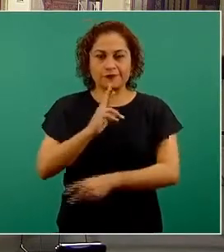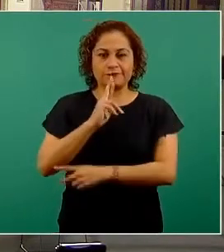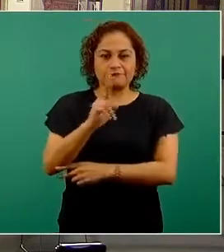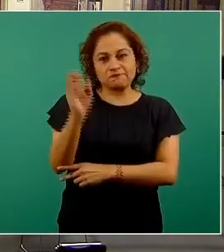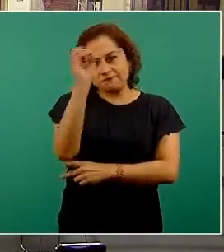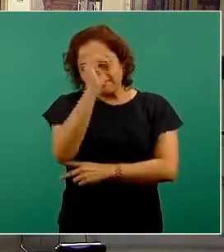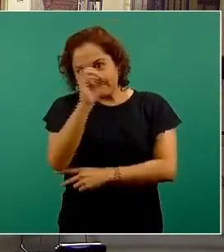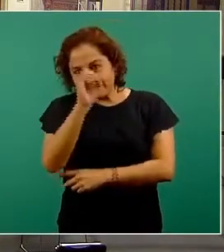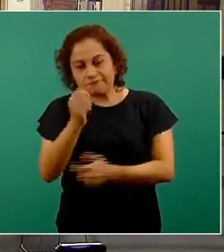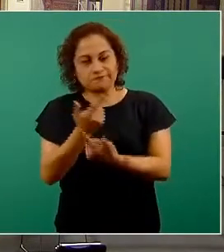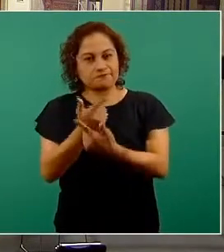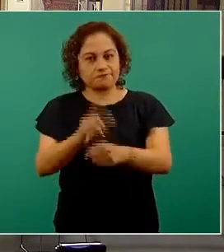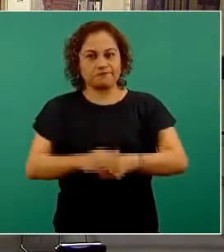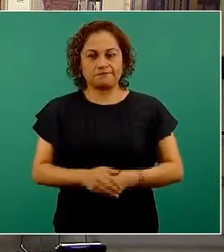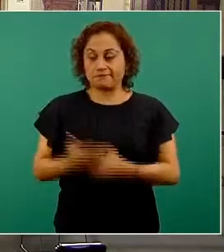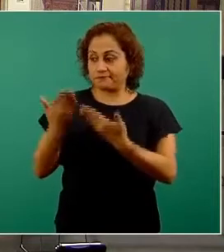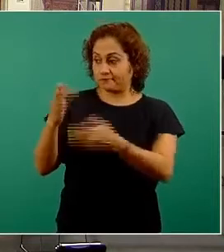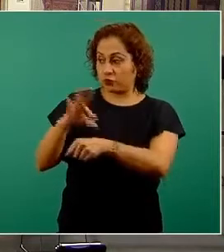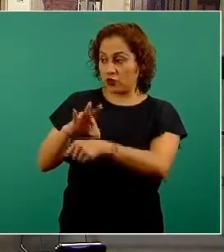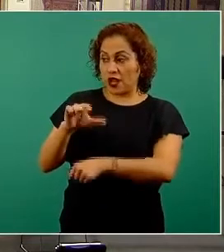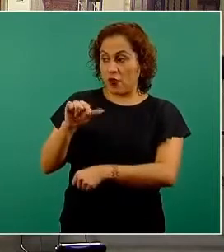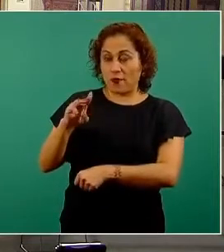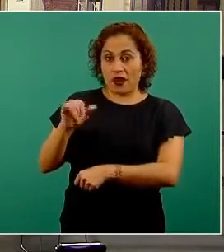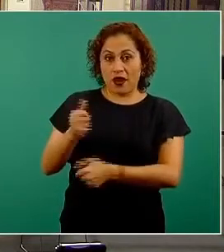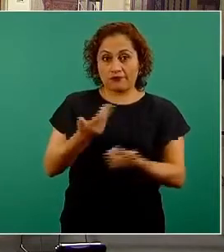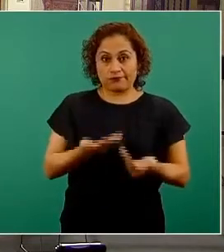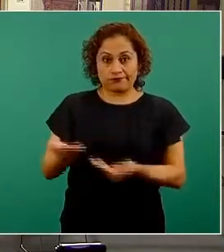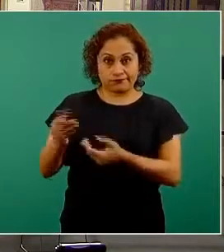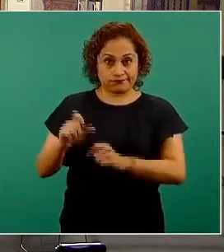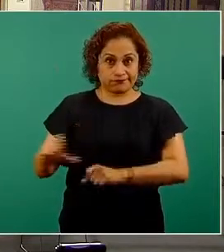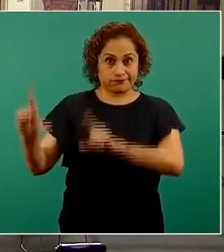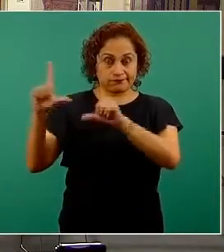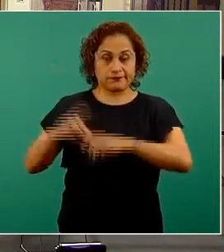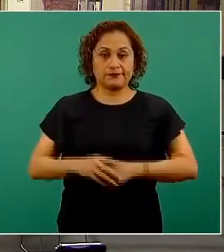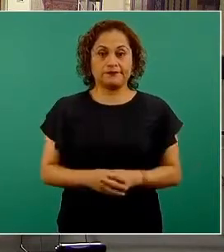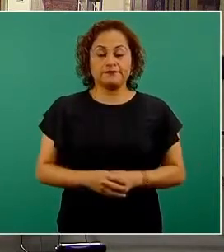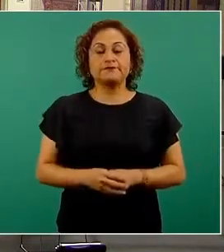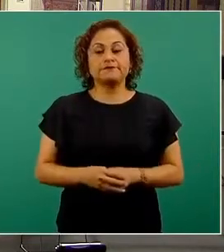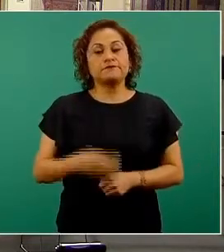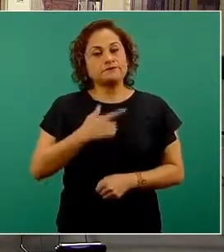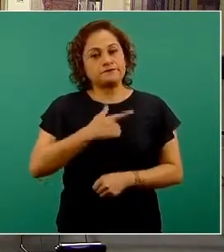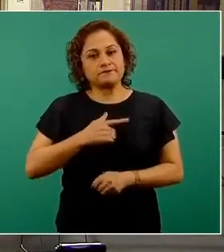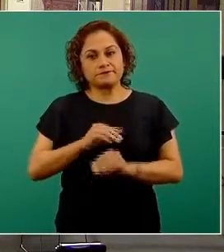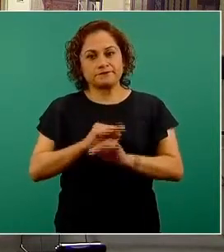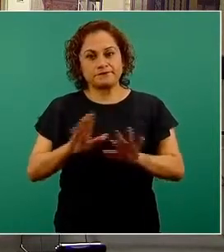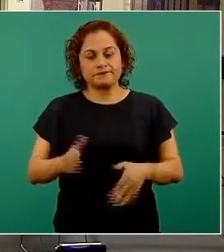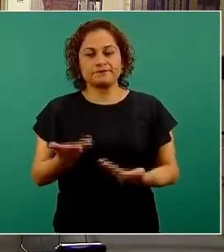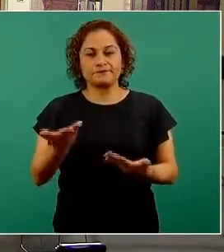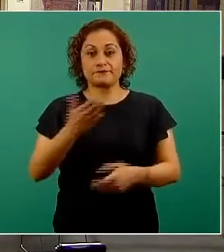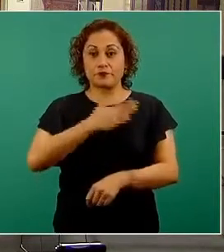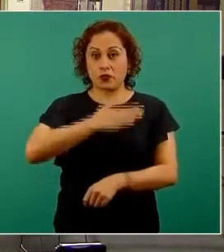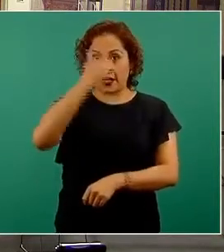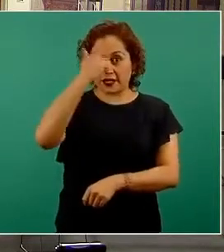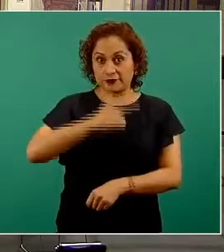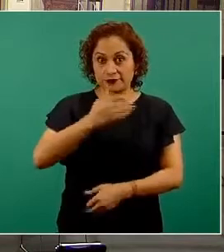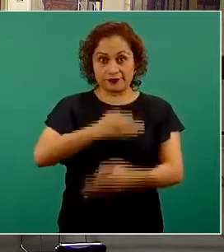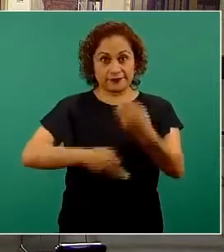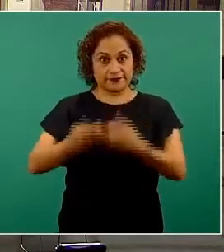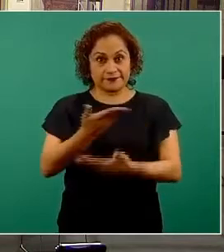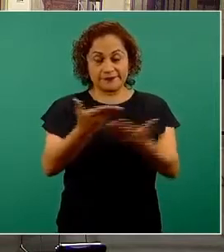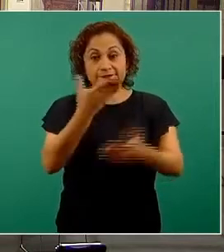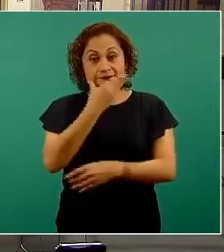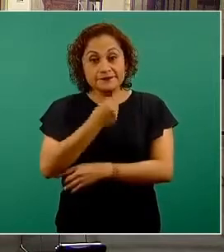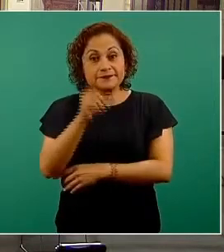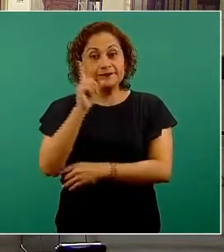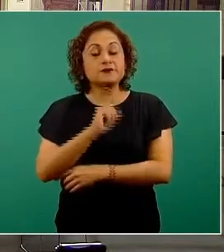tan amable de presentar el primer segmento. Con mucho gusto, señor secretario. Muy buenas noches a todas y todos. Vamos a